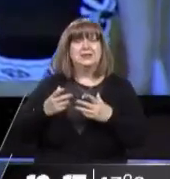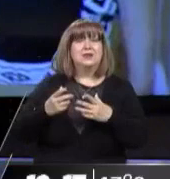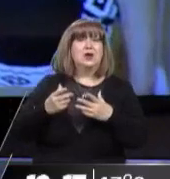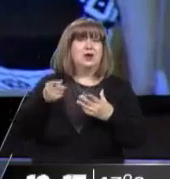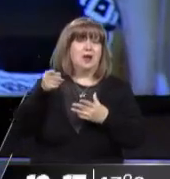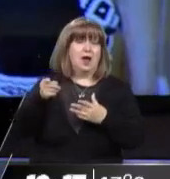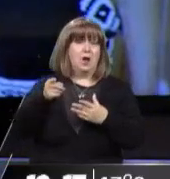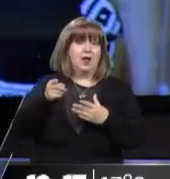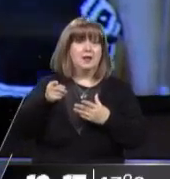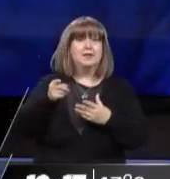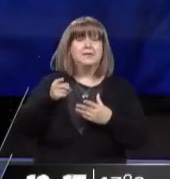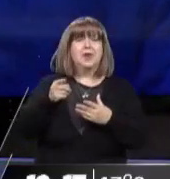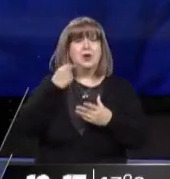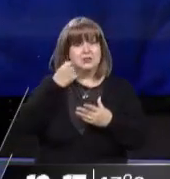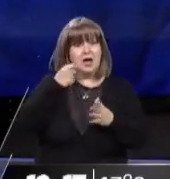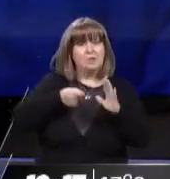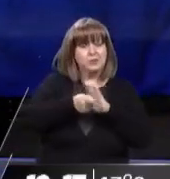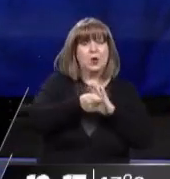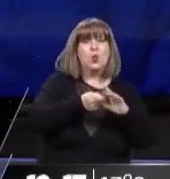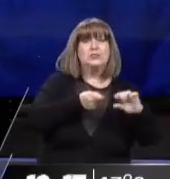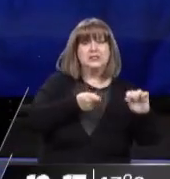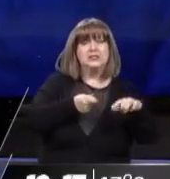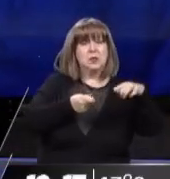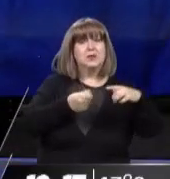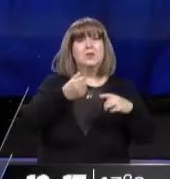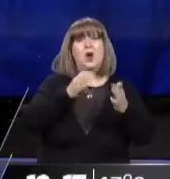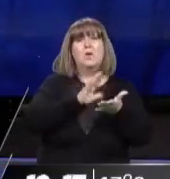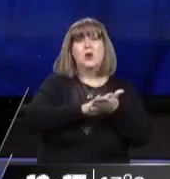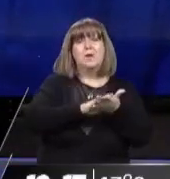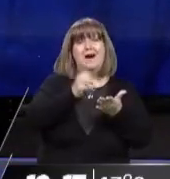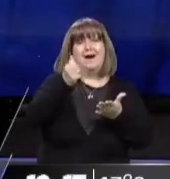y sobre todo teniendo ya esa prueba de ADN que va a ser muy importante para la causa.